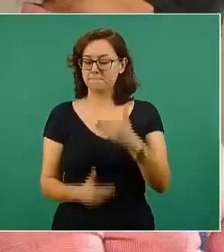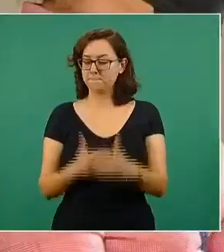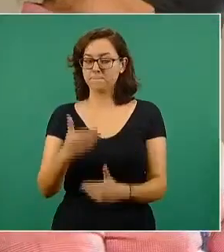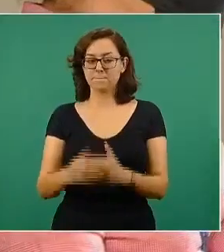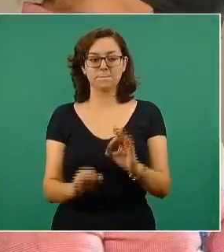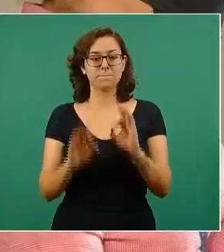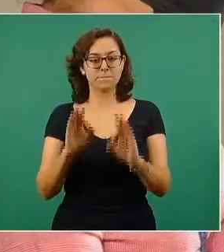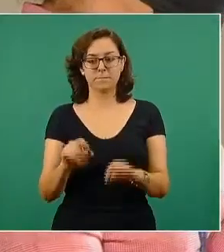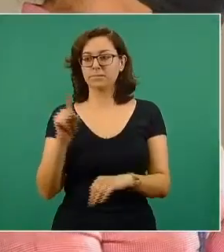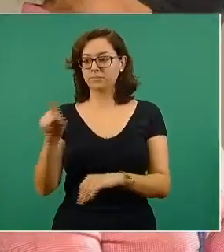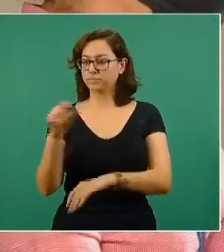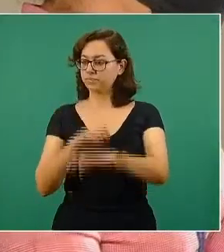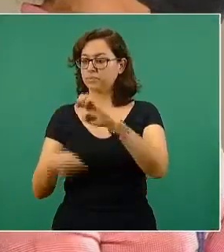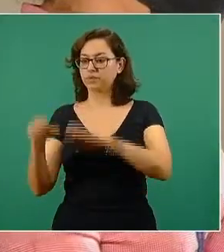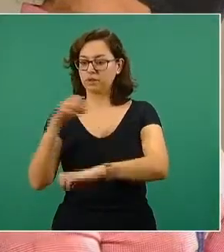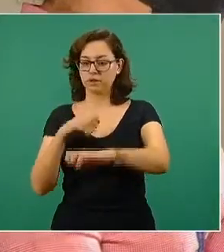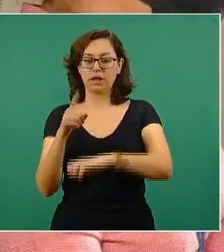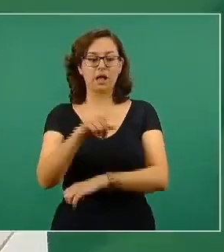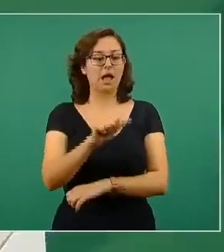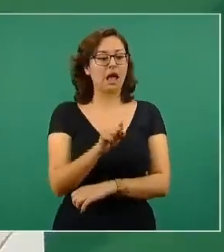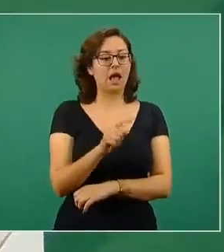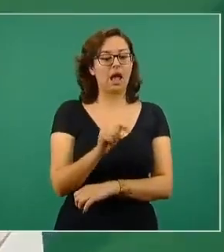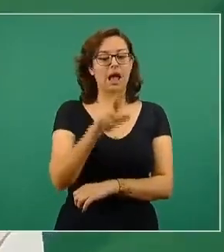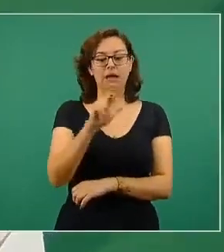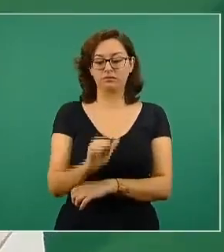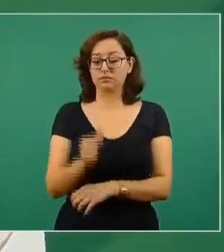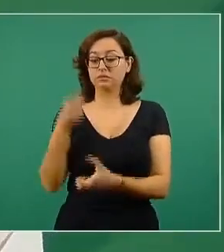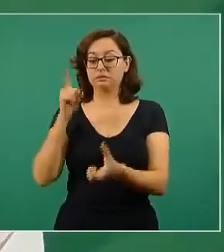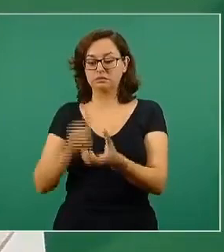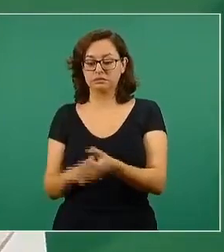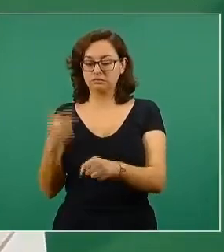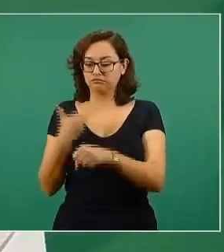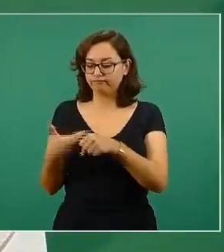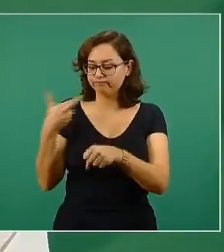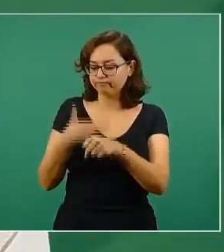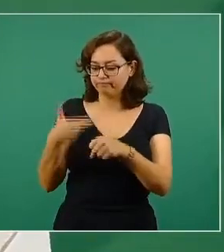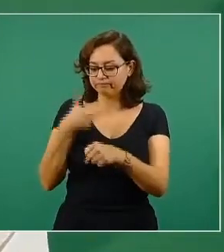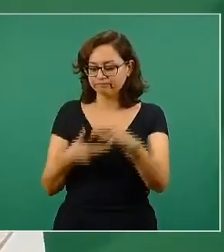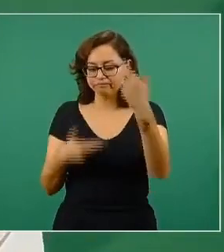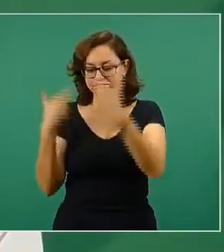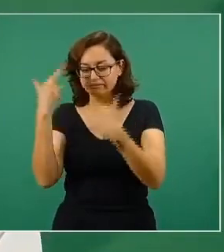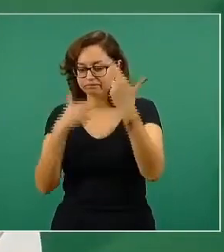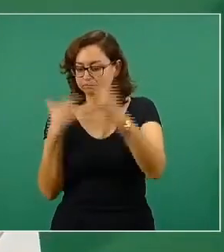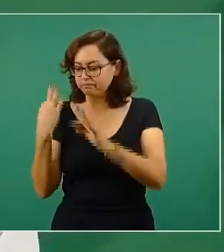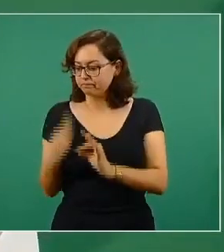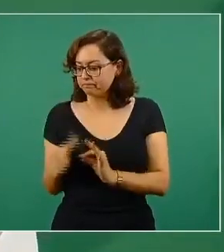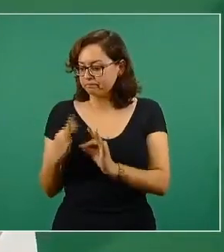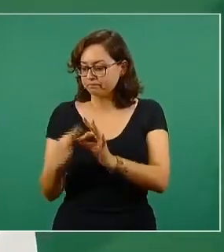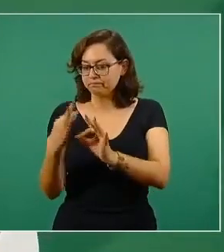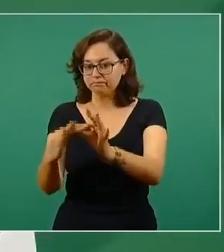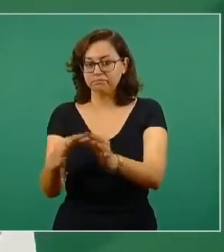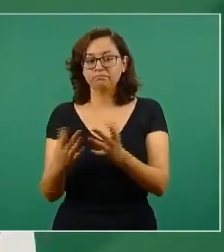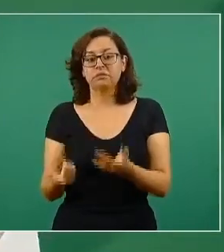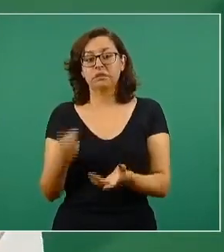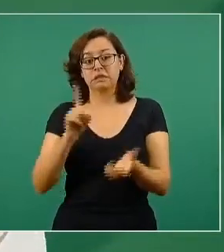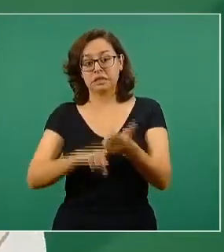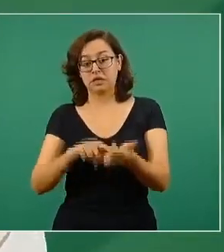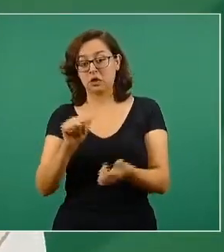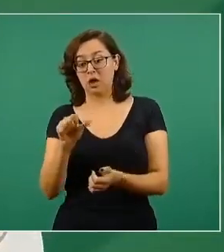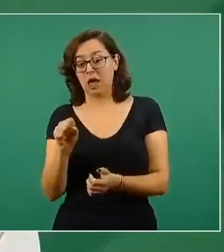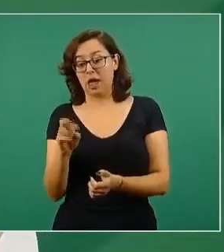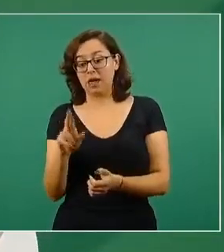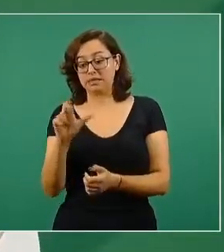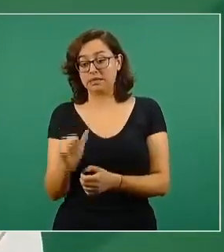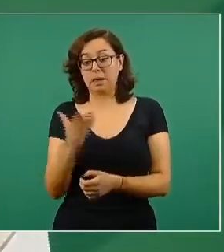tiene contemplado la finalización de un proceso interno técnico que fue instruido por AstraZeneca